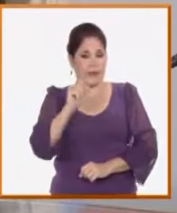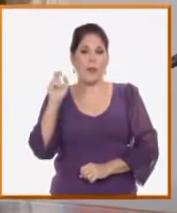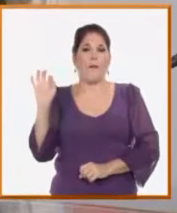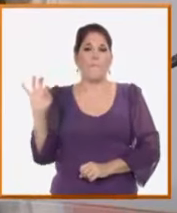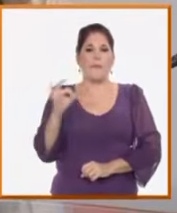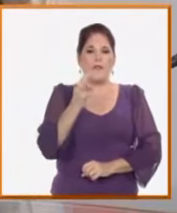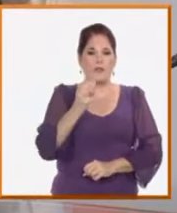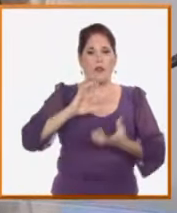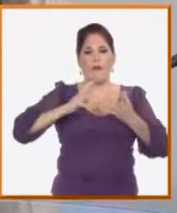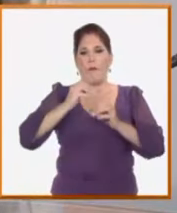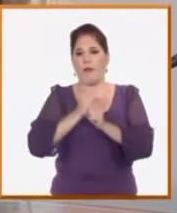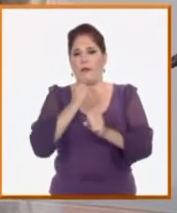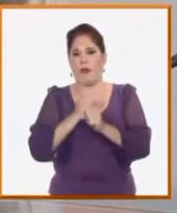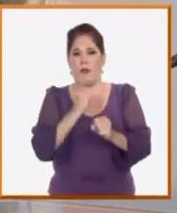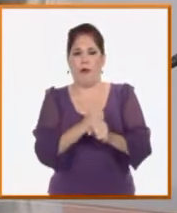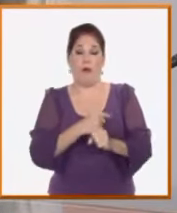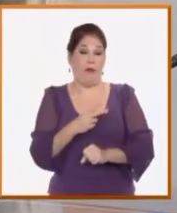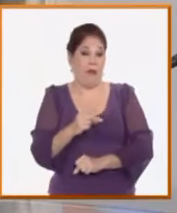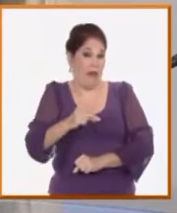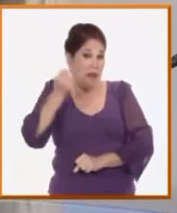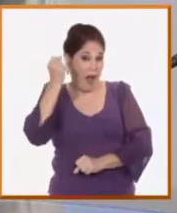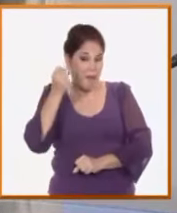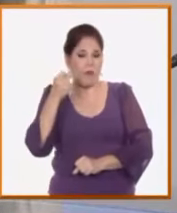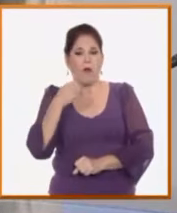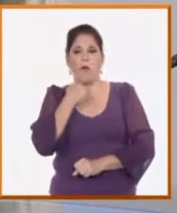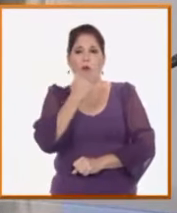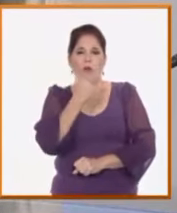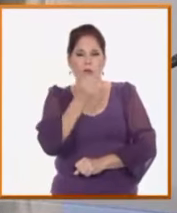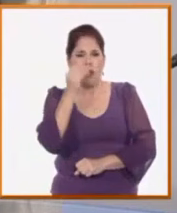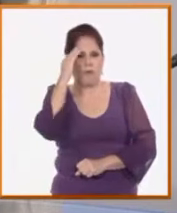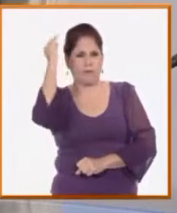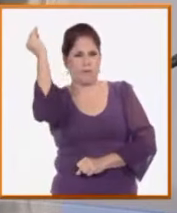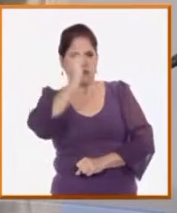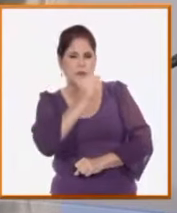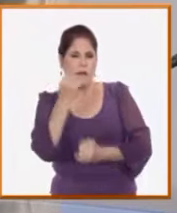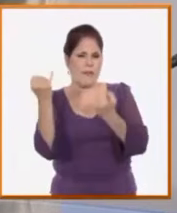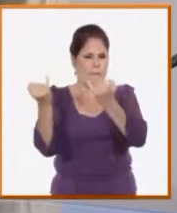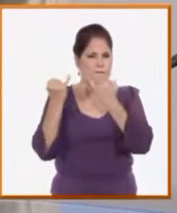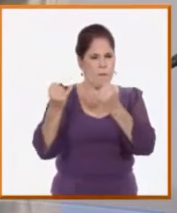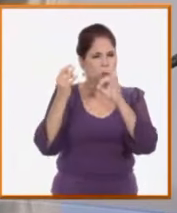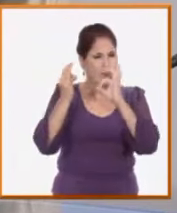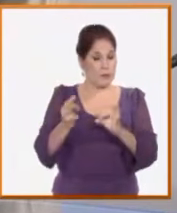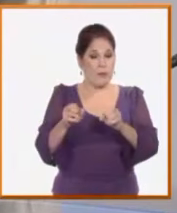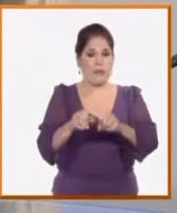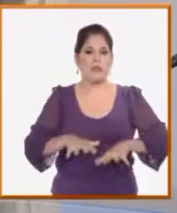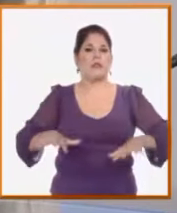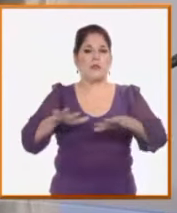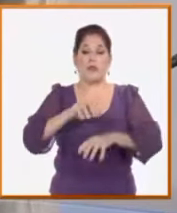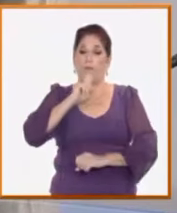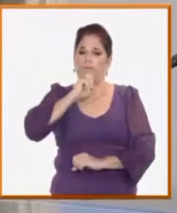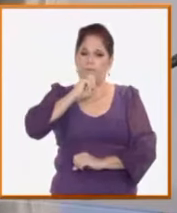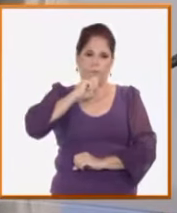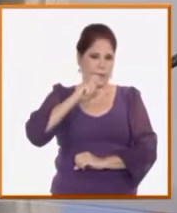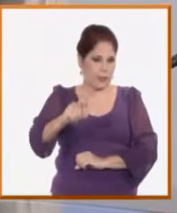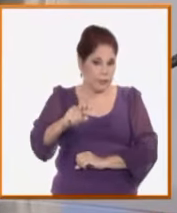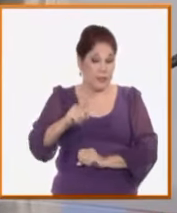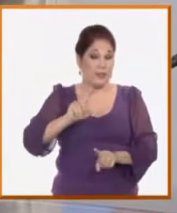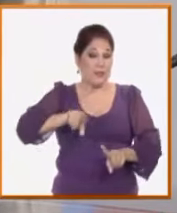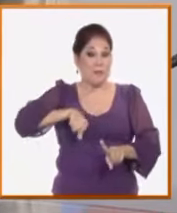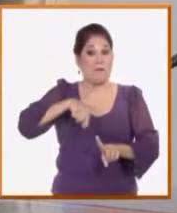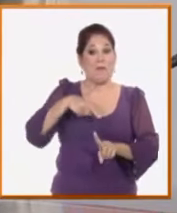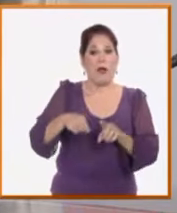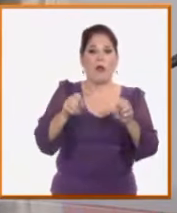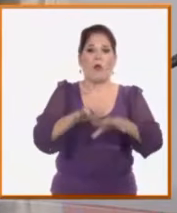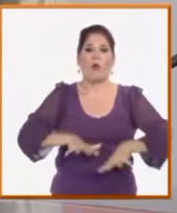constante y una mayor actuación por parte de la fuerza especializada del Ministerio del interior en medio de un escenario complejo d las